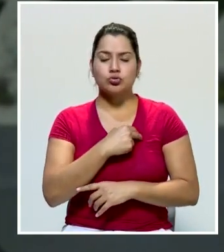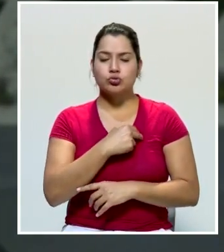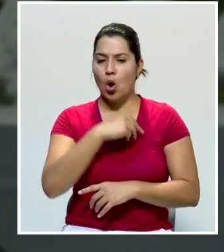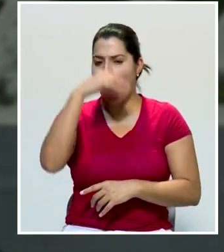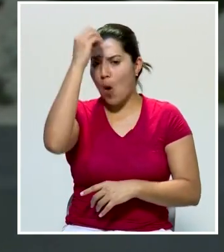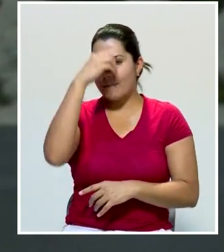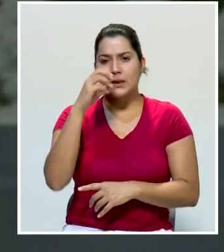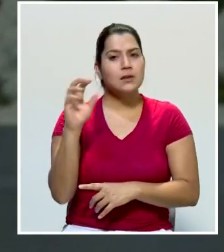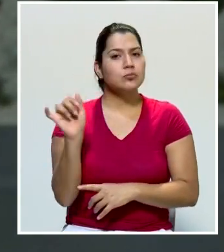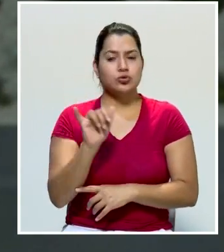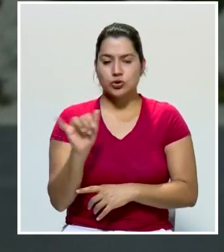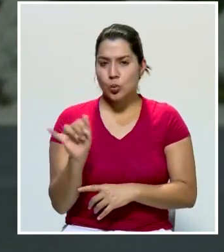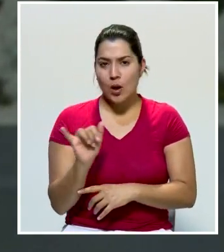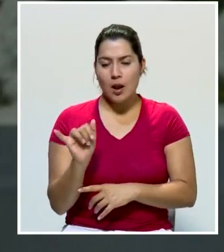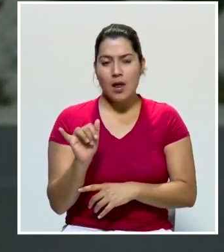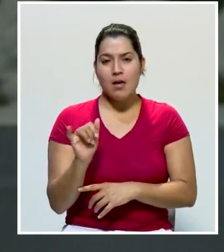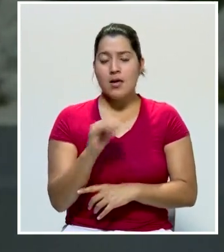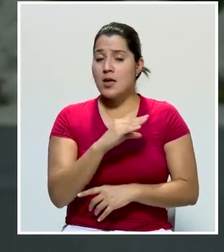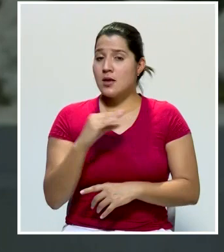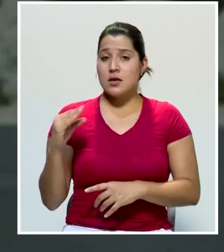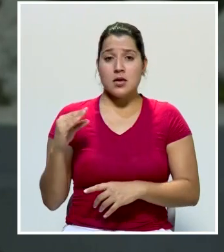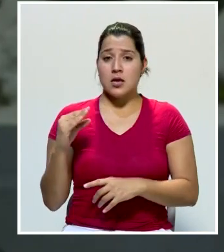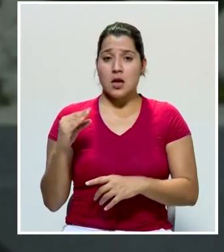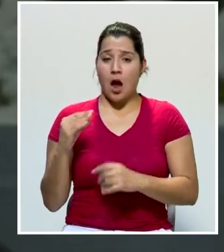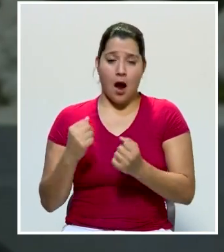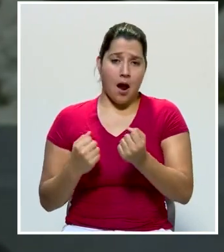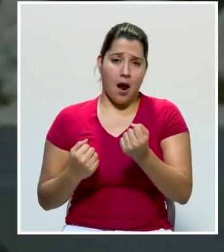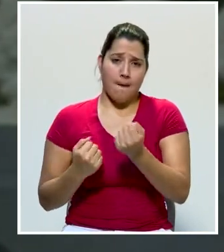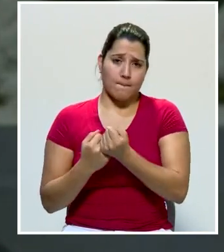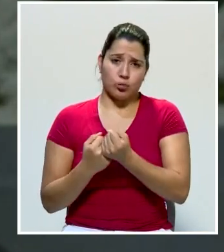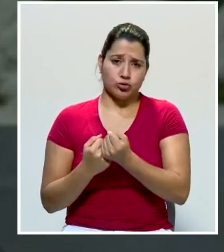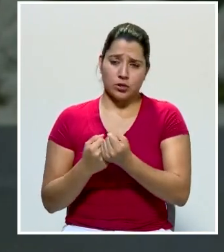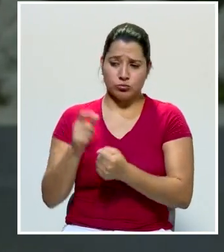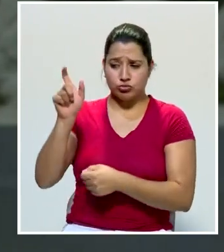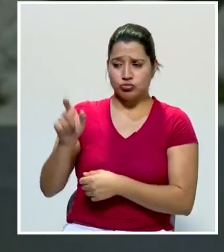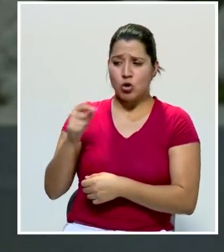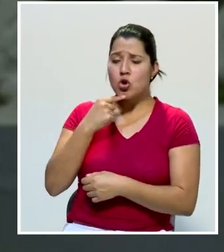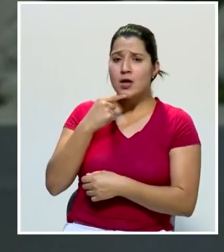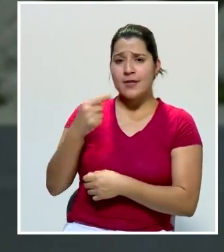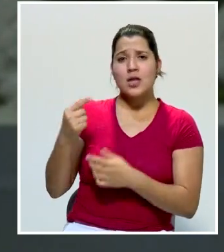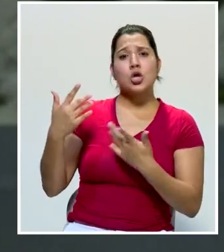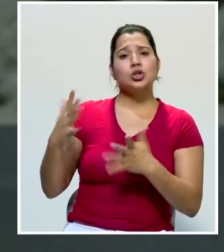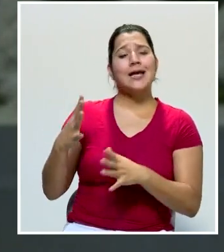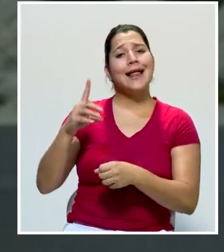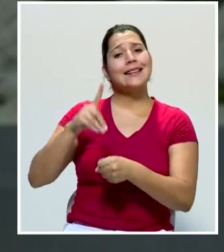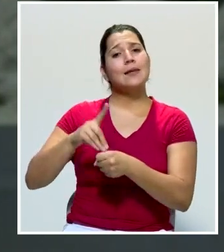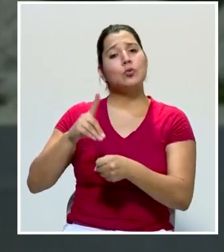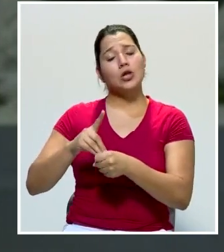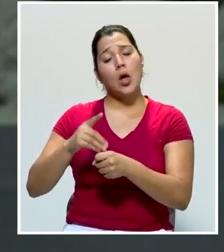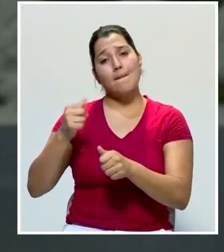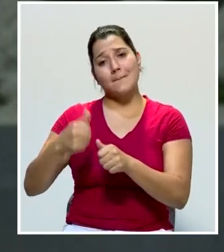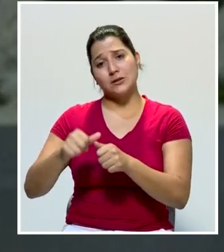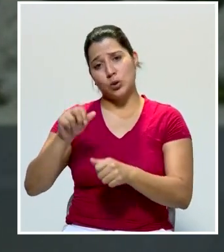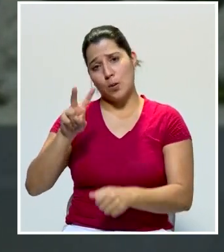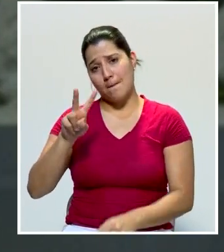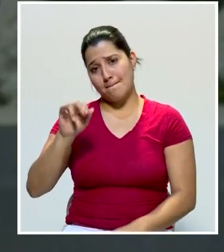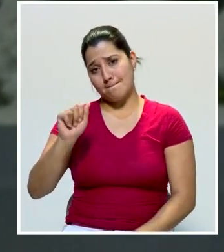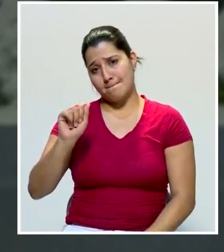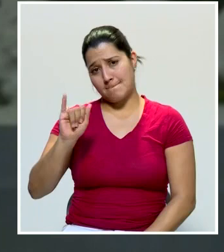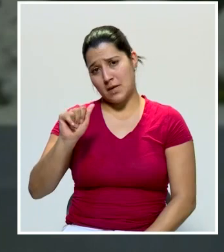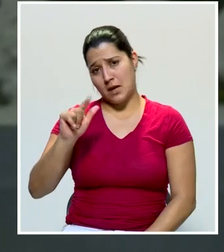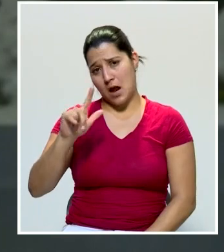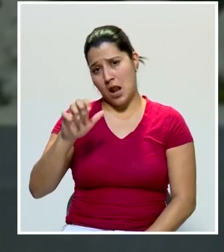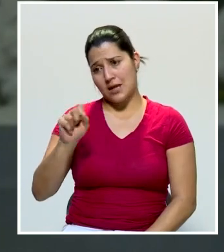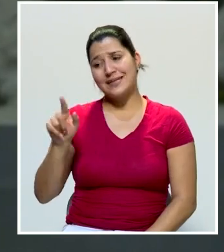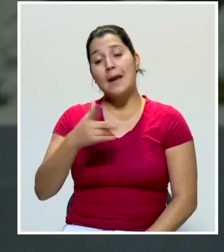misma línea y acuerpamos totalmente las declaraciones que ha hecho el diputado Gustavo Viales. ¿Usted cree que debe renunciar,